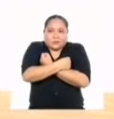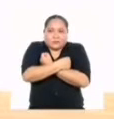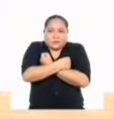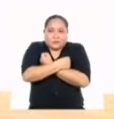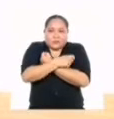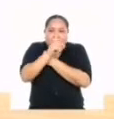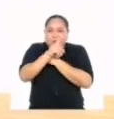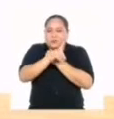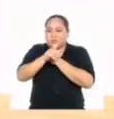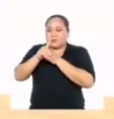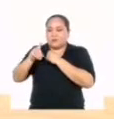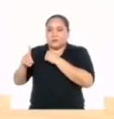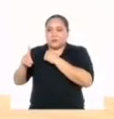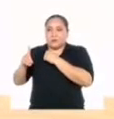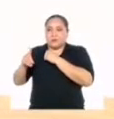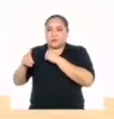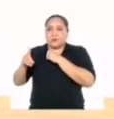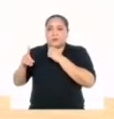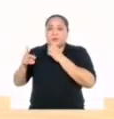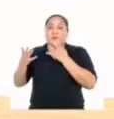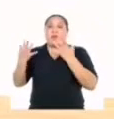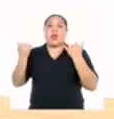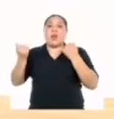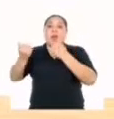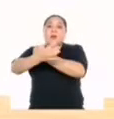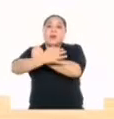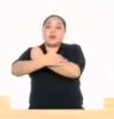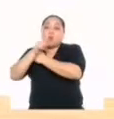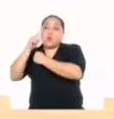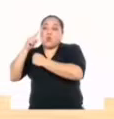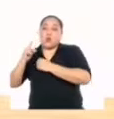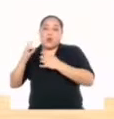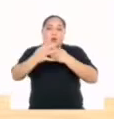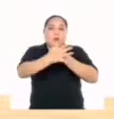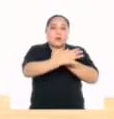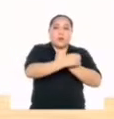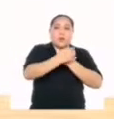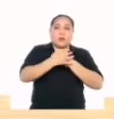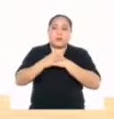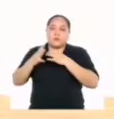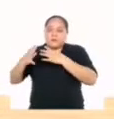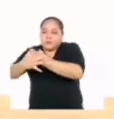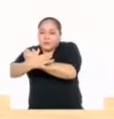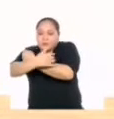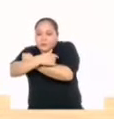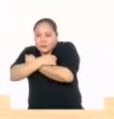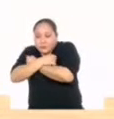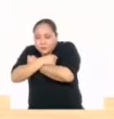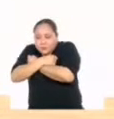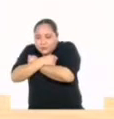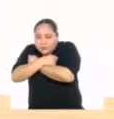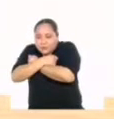llevamos nuestra pierna hacia un lado, abrazamos ahora una rodilla y luego la otra.